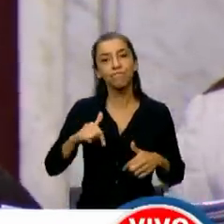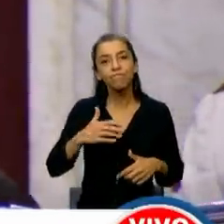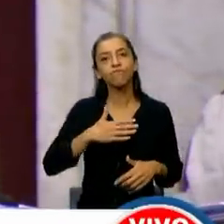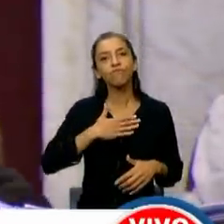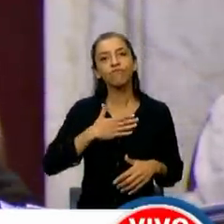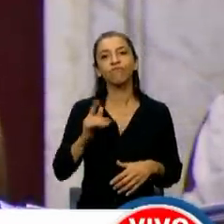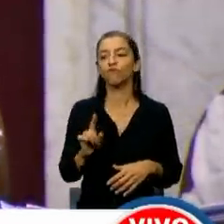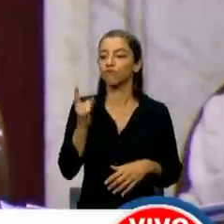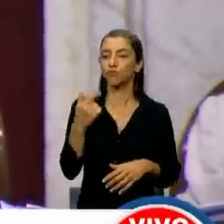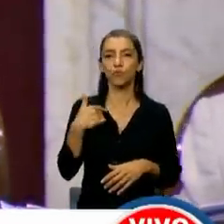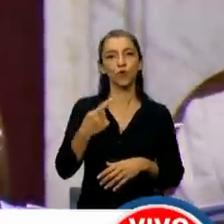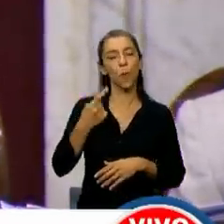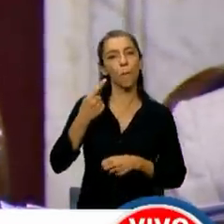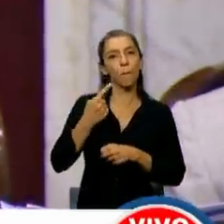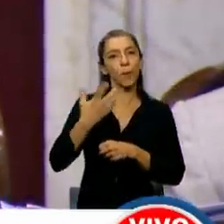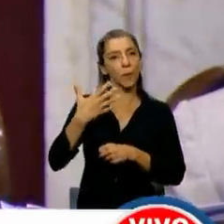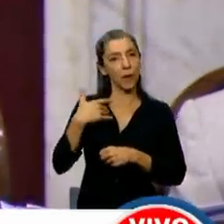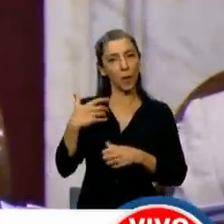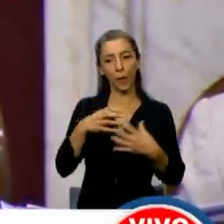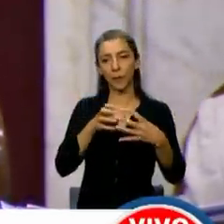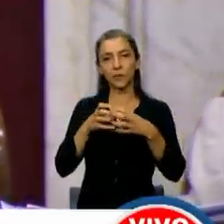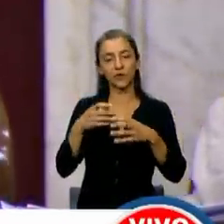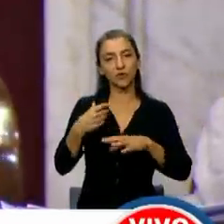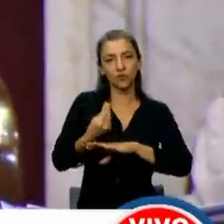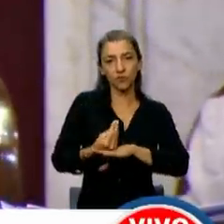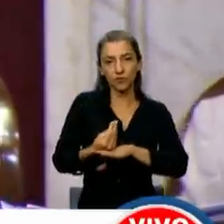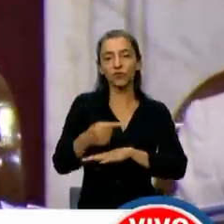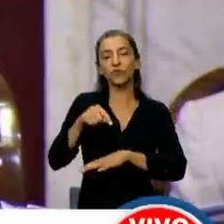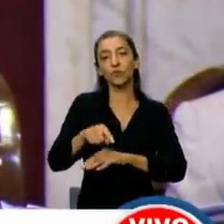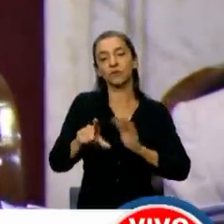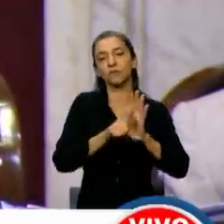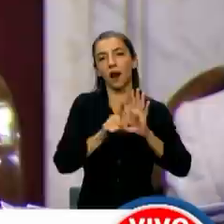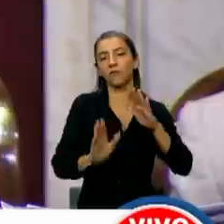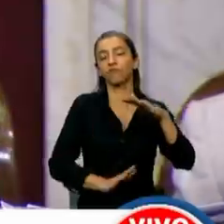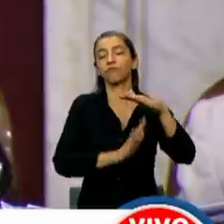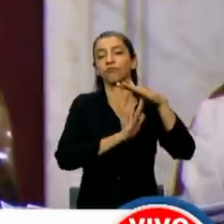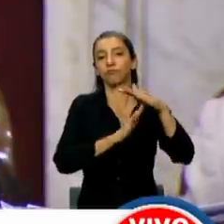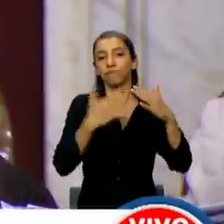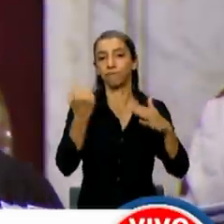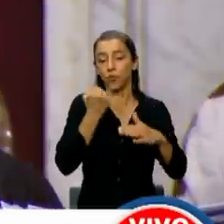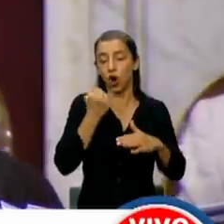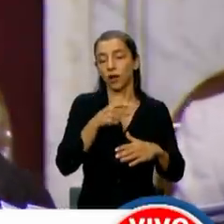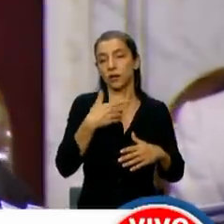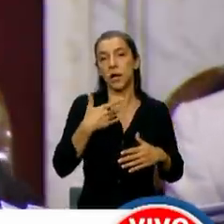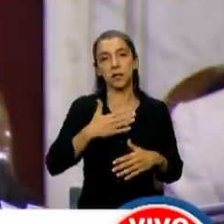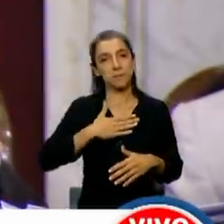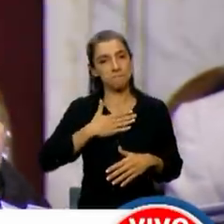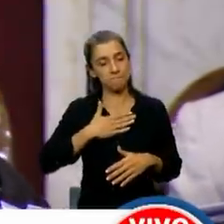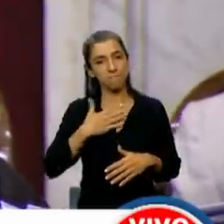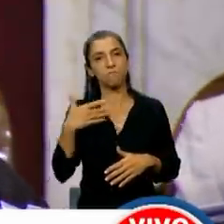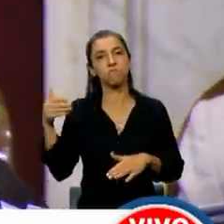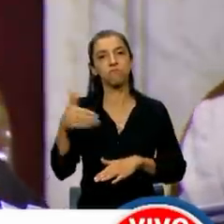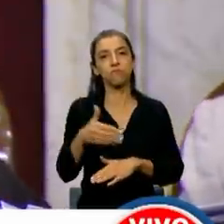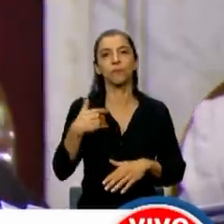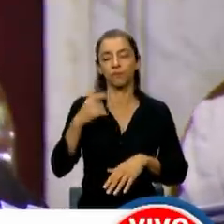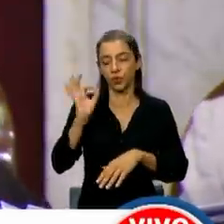sesión como diputada nacional debatiendo como primer proyecto esta ley tan ta tan trascendental como es el presupuesto dado la avanzada